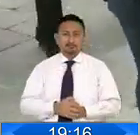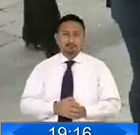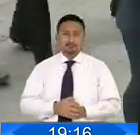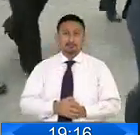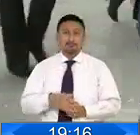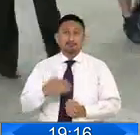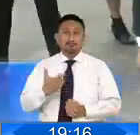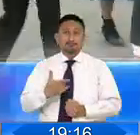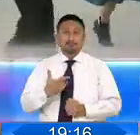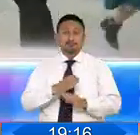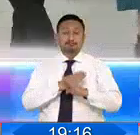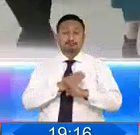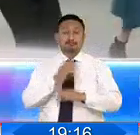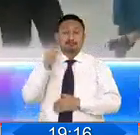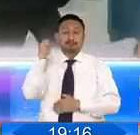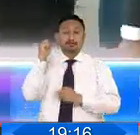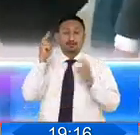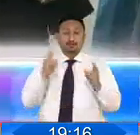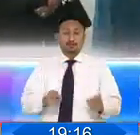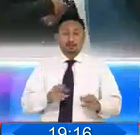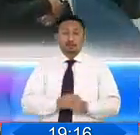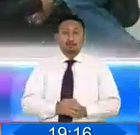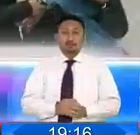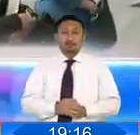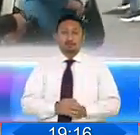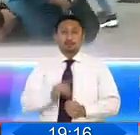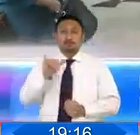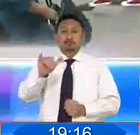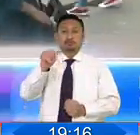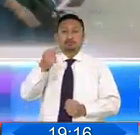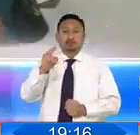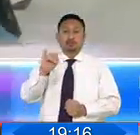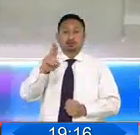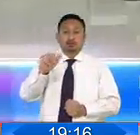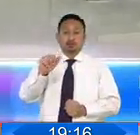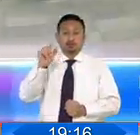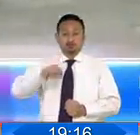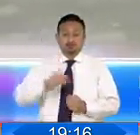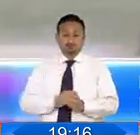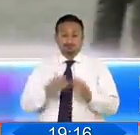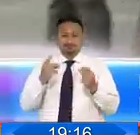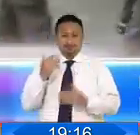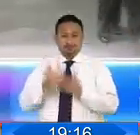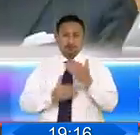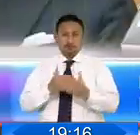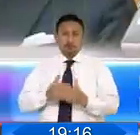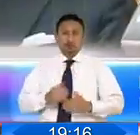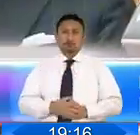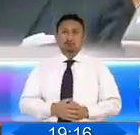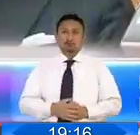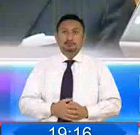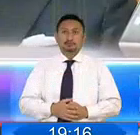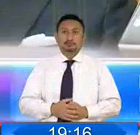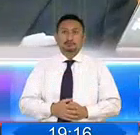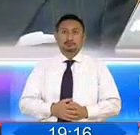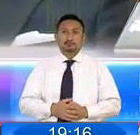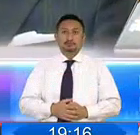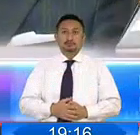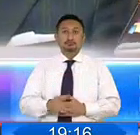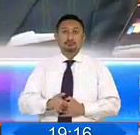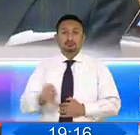la defensora de los derechos humanos, Yajaira Urresta, presentó una denuncia con el fin de agilizar los procesos. Tenemos que